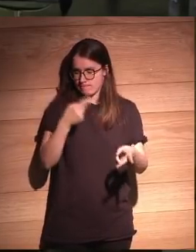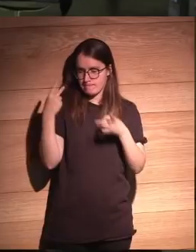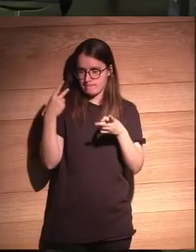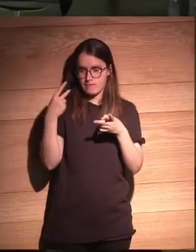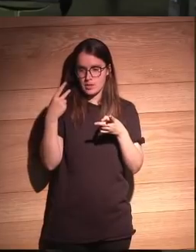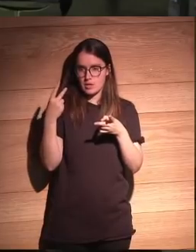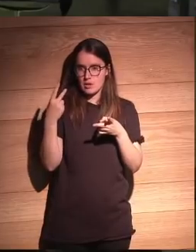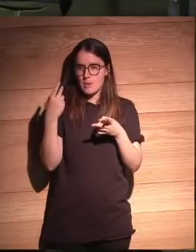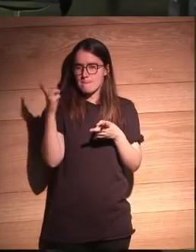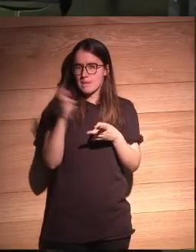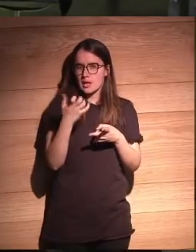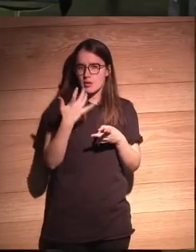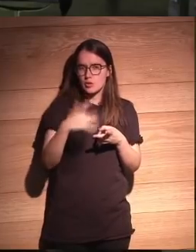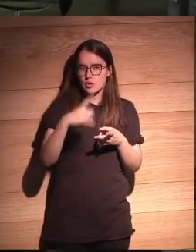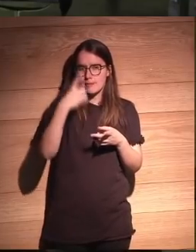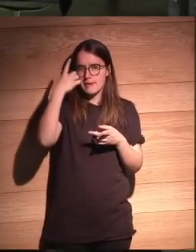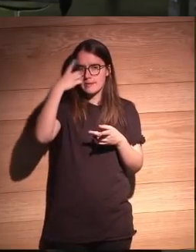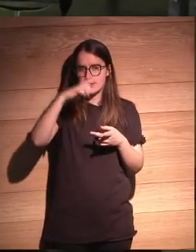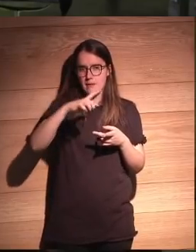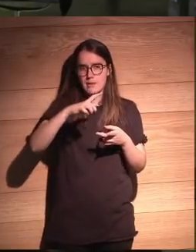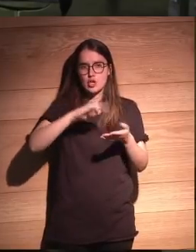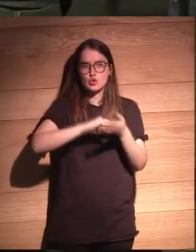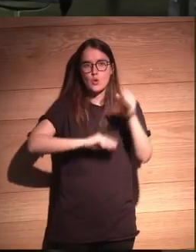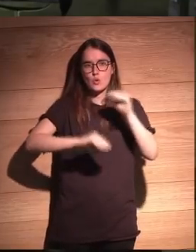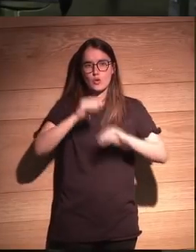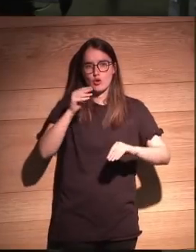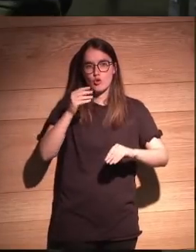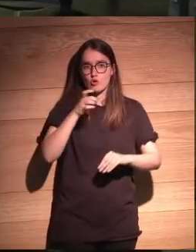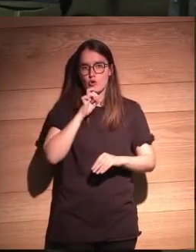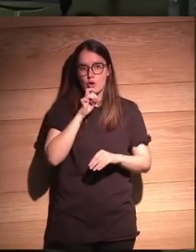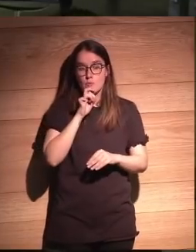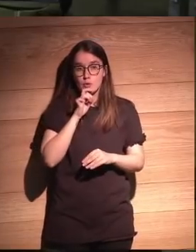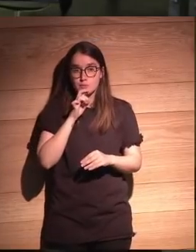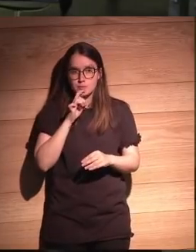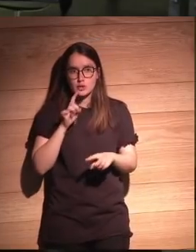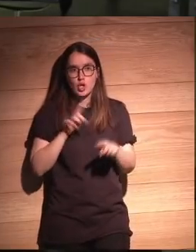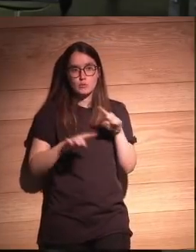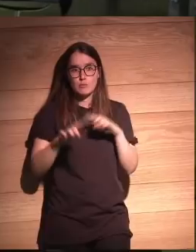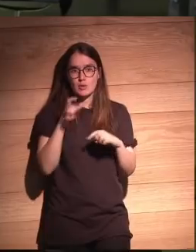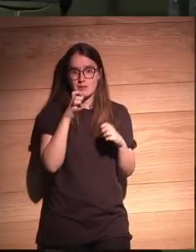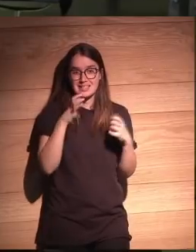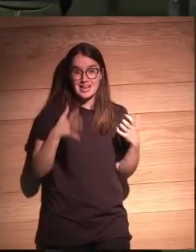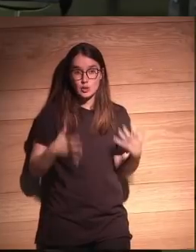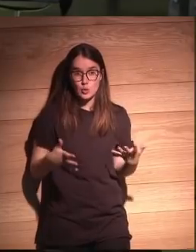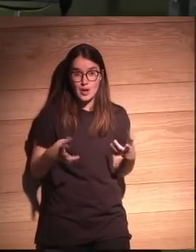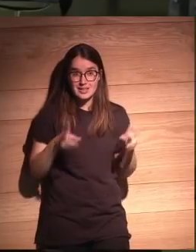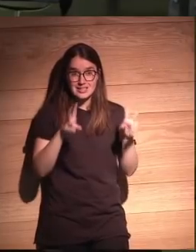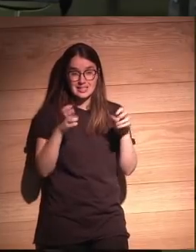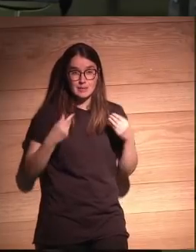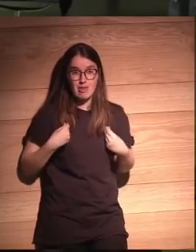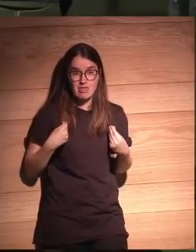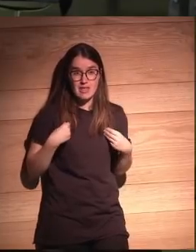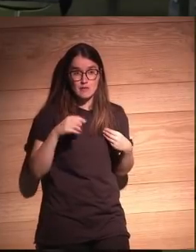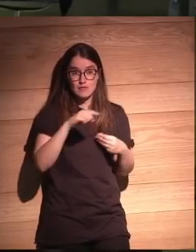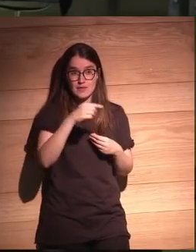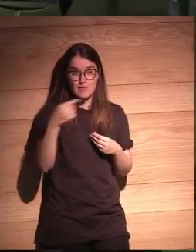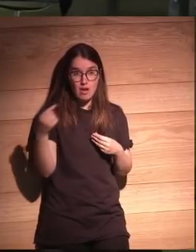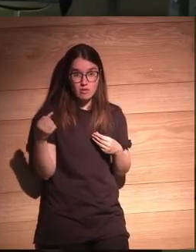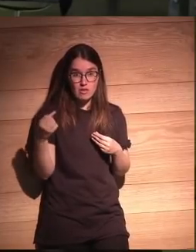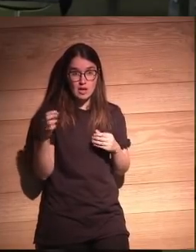endémicas para poder acabar con ellas. Y en ese sentido, los problemas actuales en materia de vivienda se